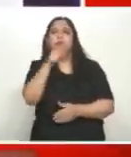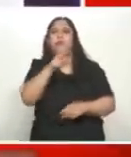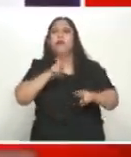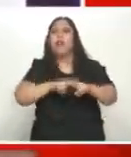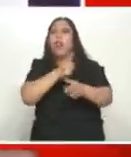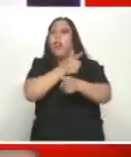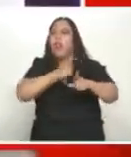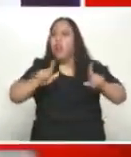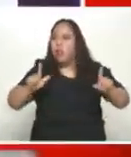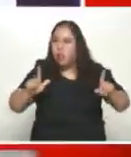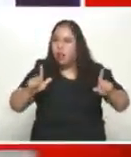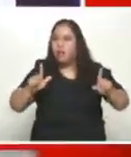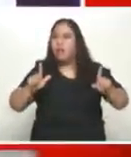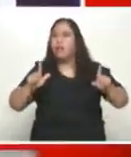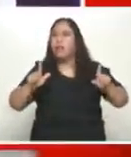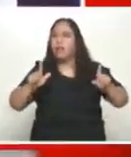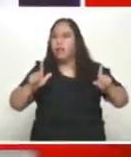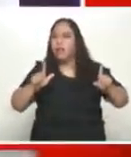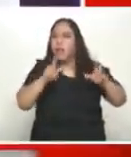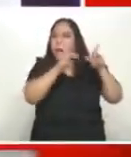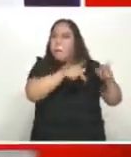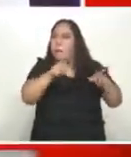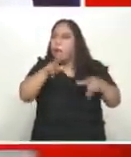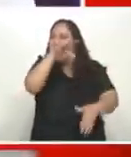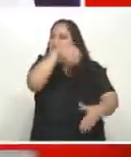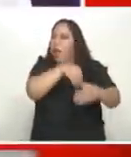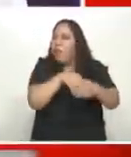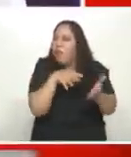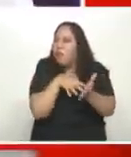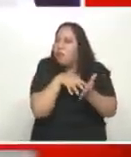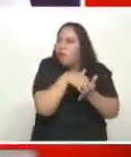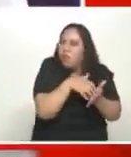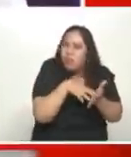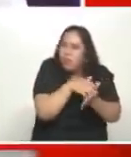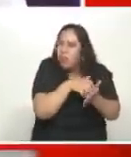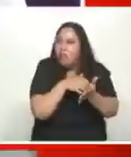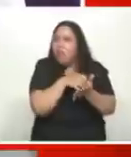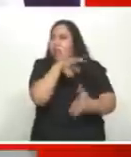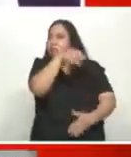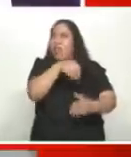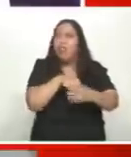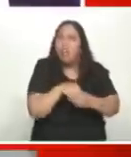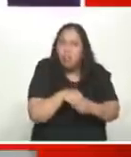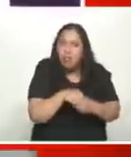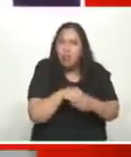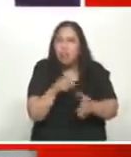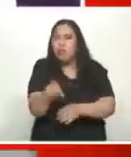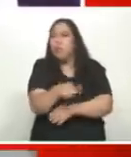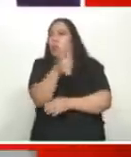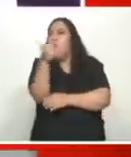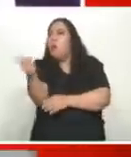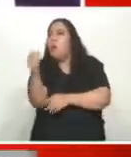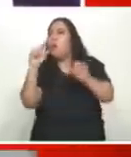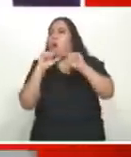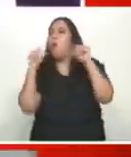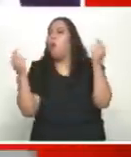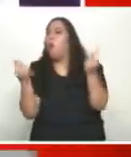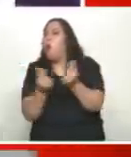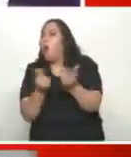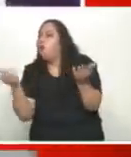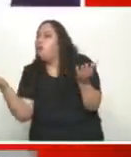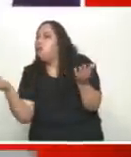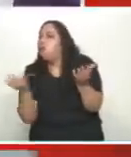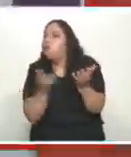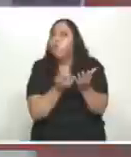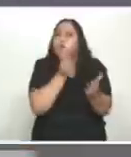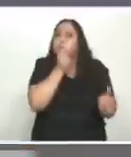al gobierno, debilitan al propio partido político? Mire, ¿son orquestados por otros grupos a lo interno del partido? ¿O qué lectura se le da?